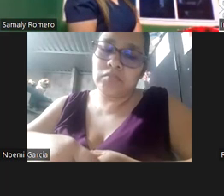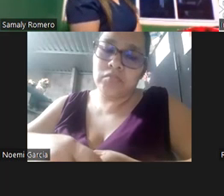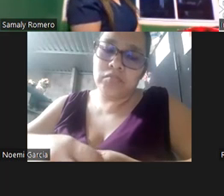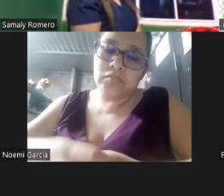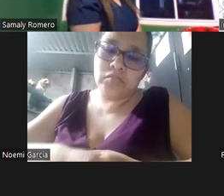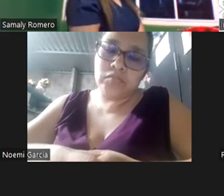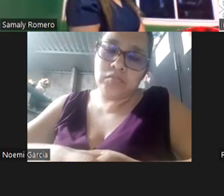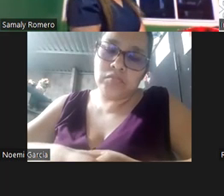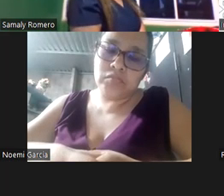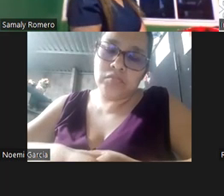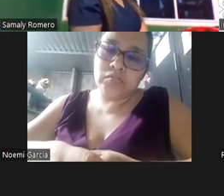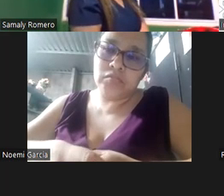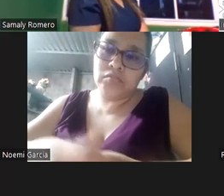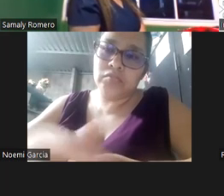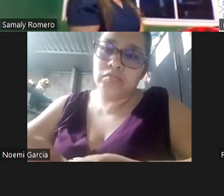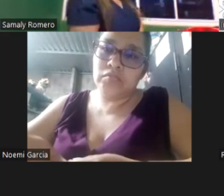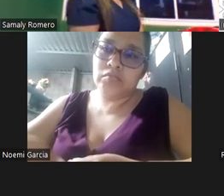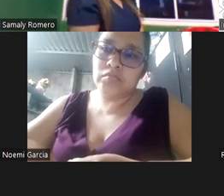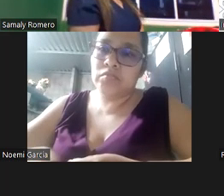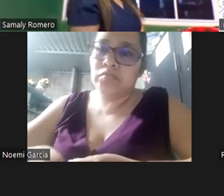Nancy Xiomara González.